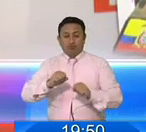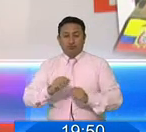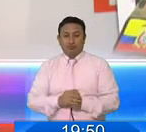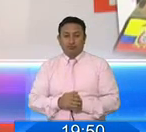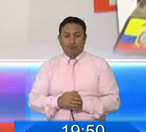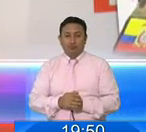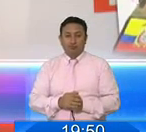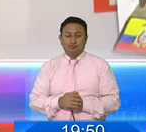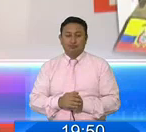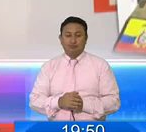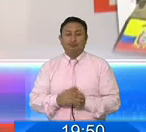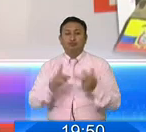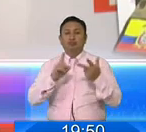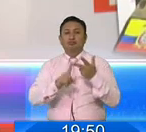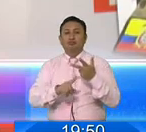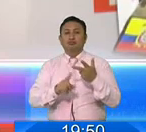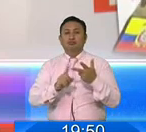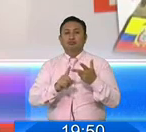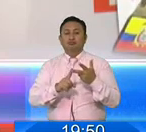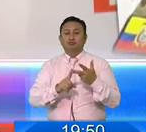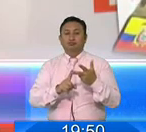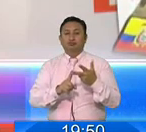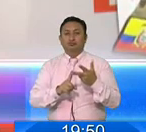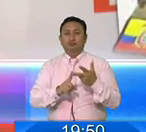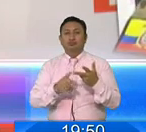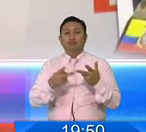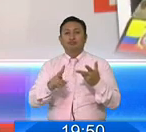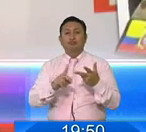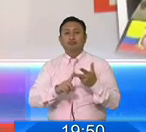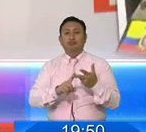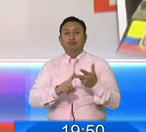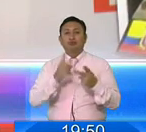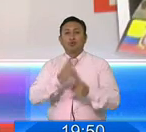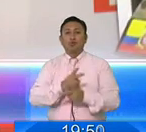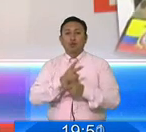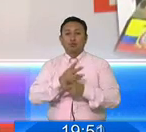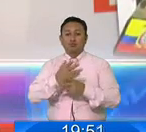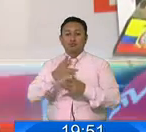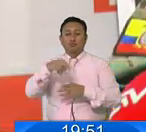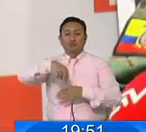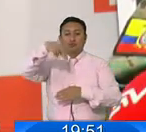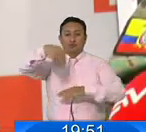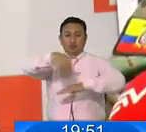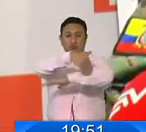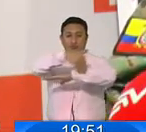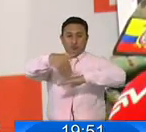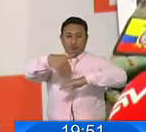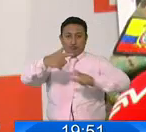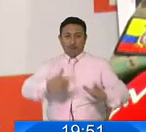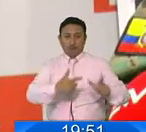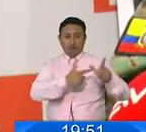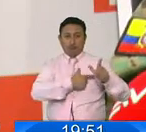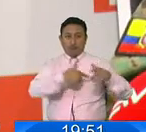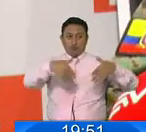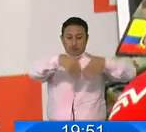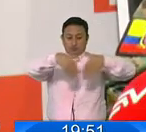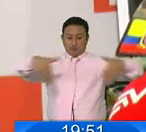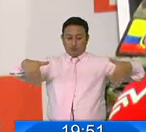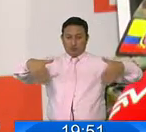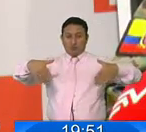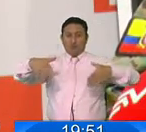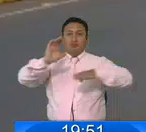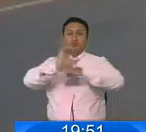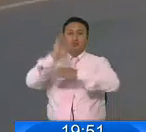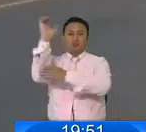y específicamente también la protección de la frontera a través de sus destacamentos desplegados en el límite político